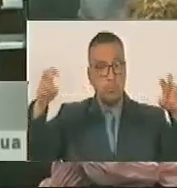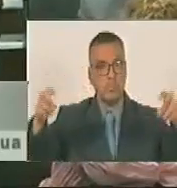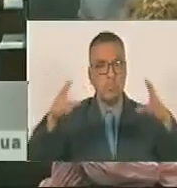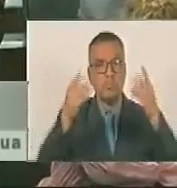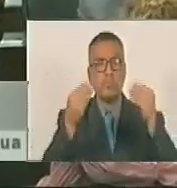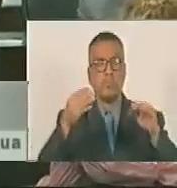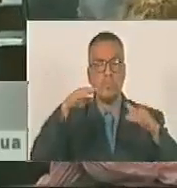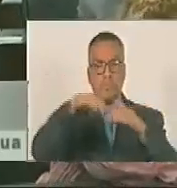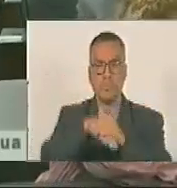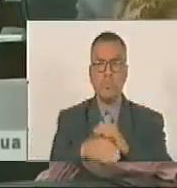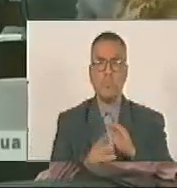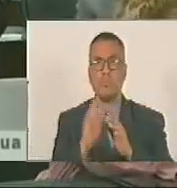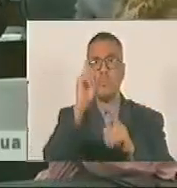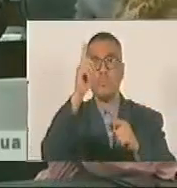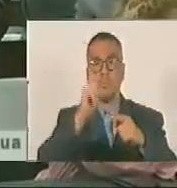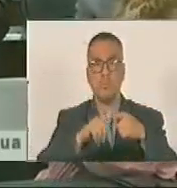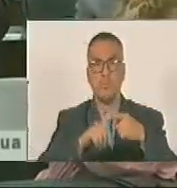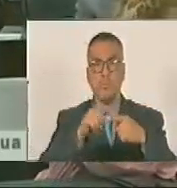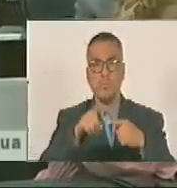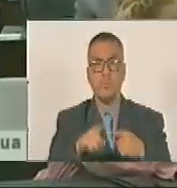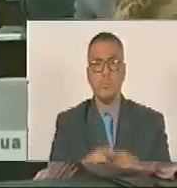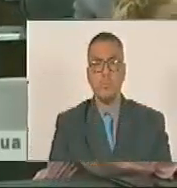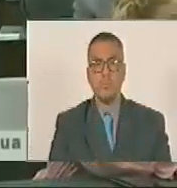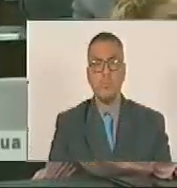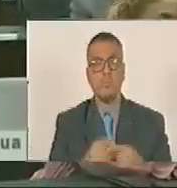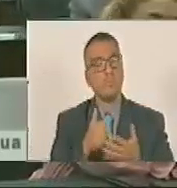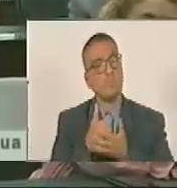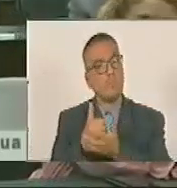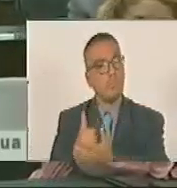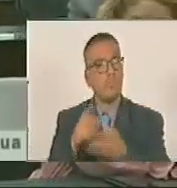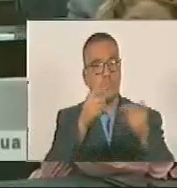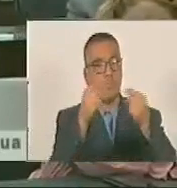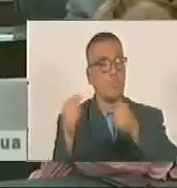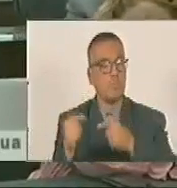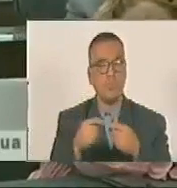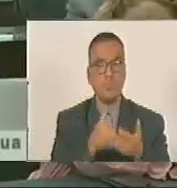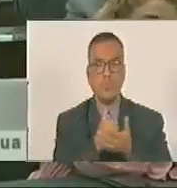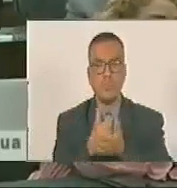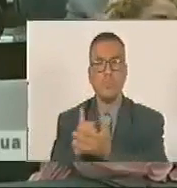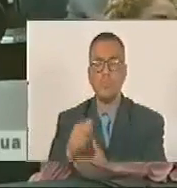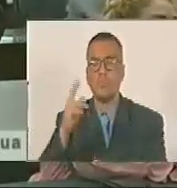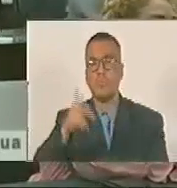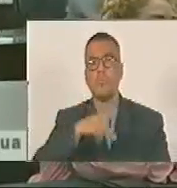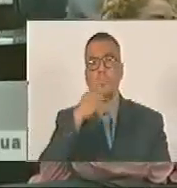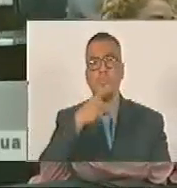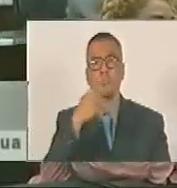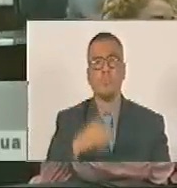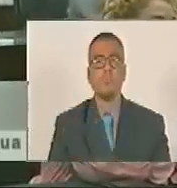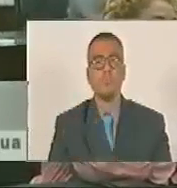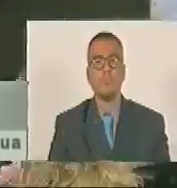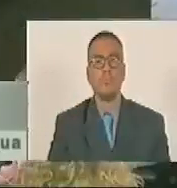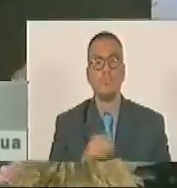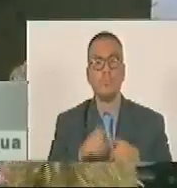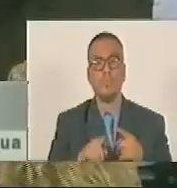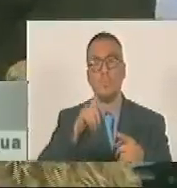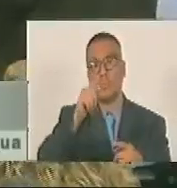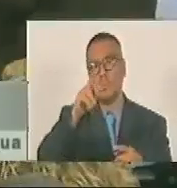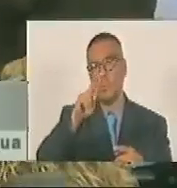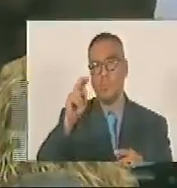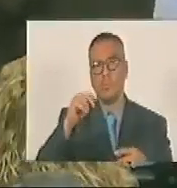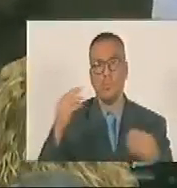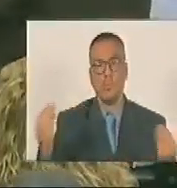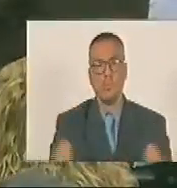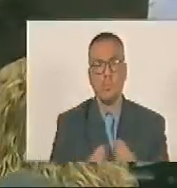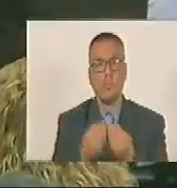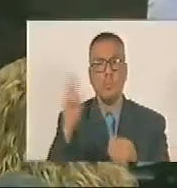mucha significación. En primer lugar, la cooperación económica y la cooperación política entre Turquille y